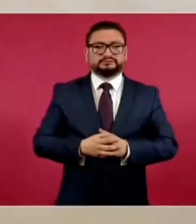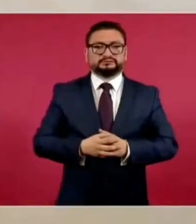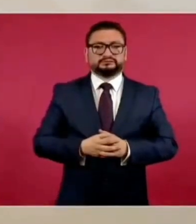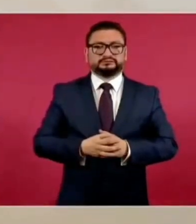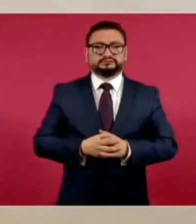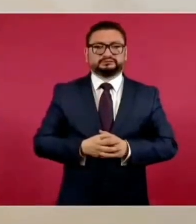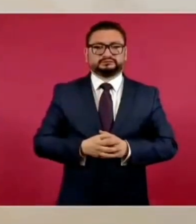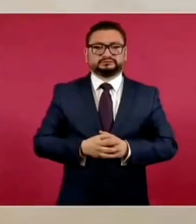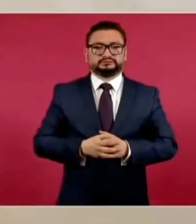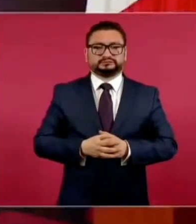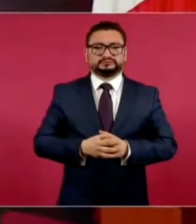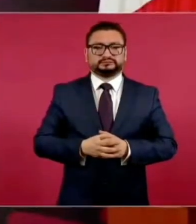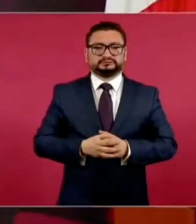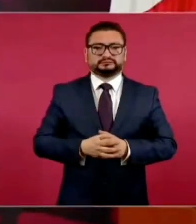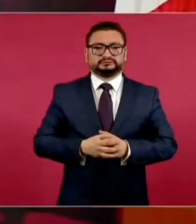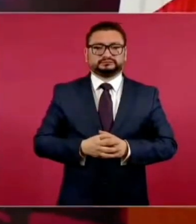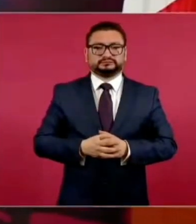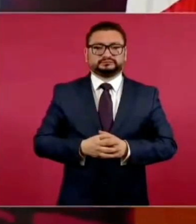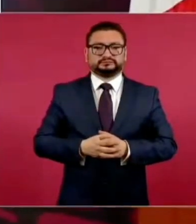los